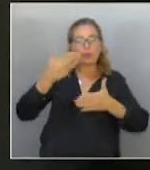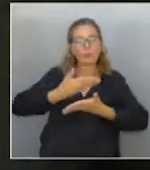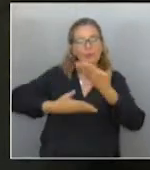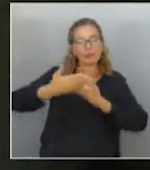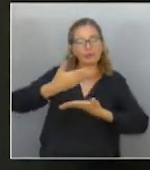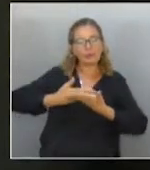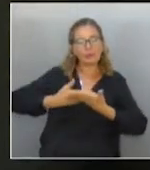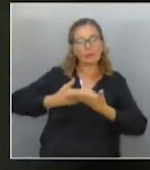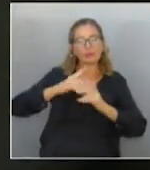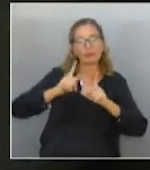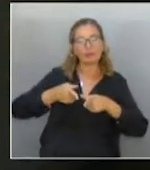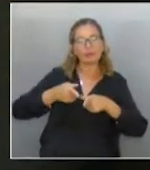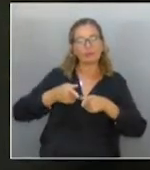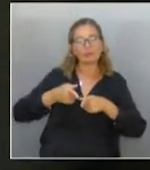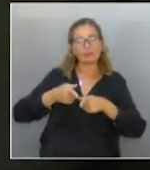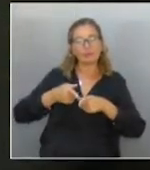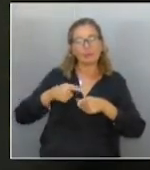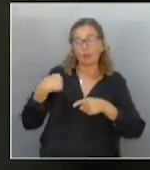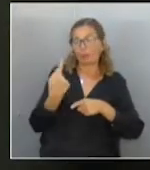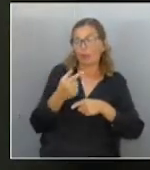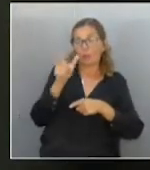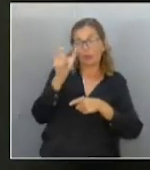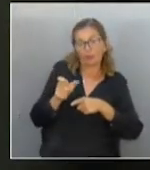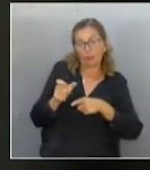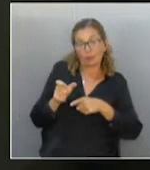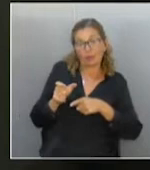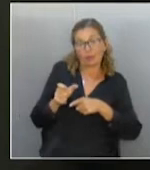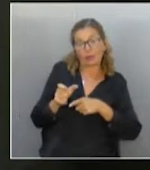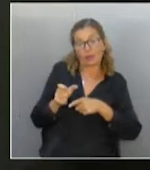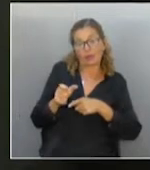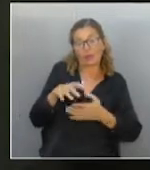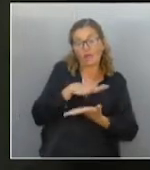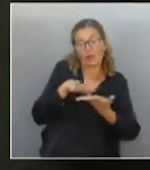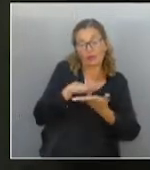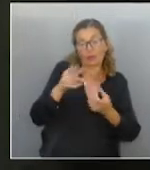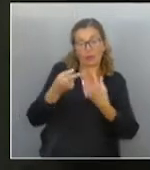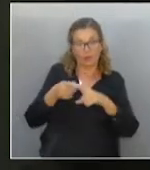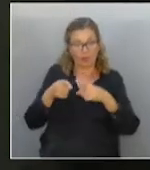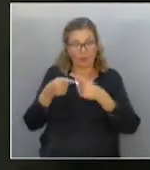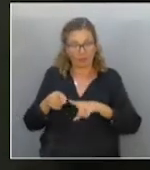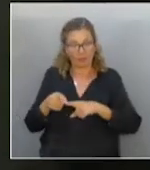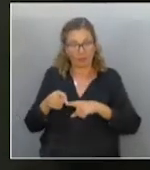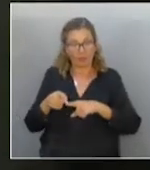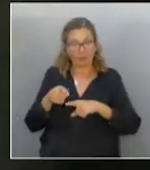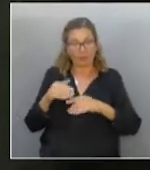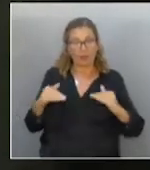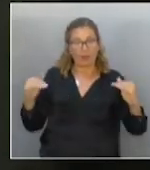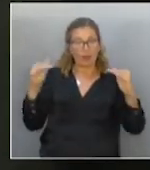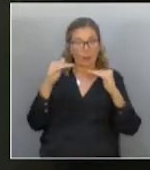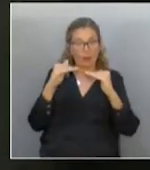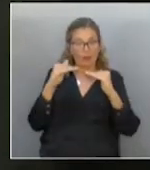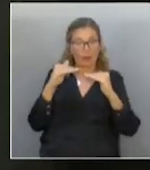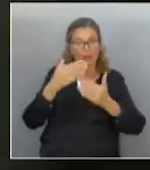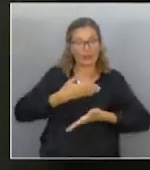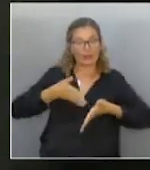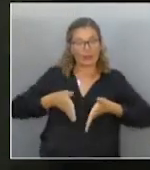participación de los vecinos y de las vecinas de los barrios en la promoción de la igualdad de género,